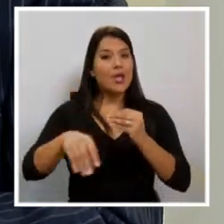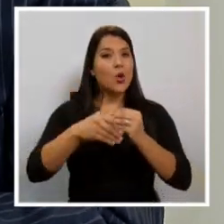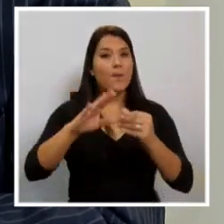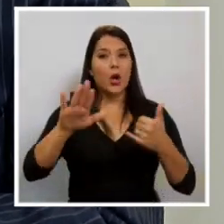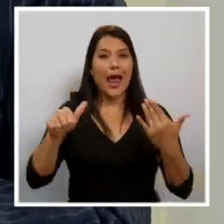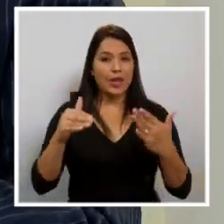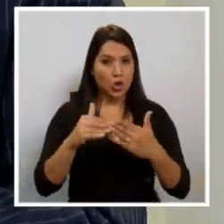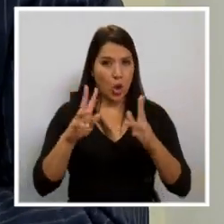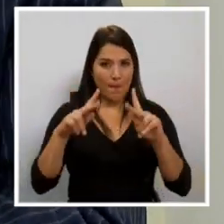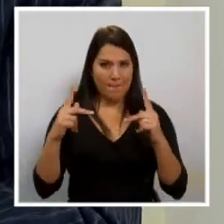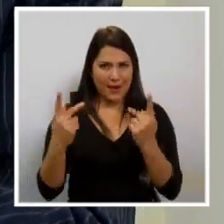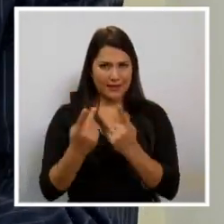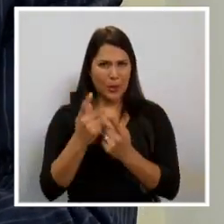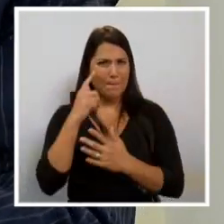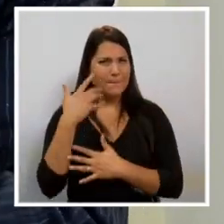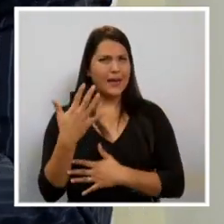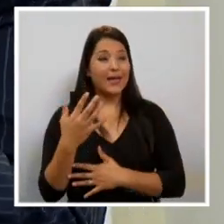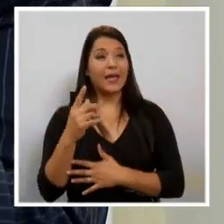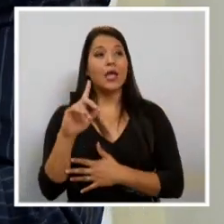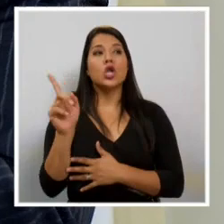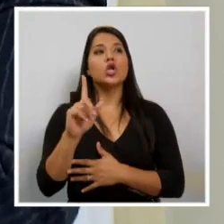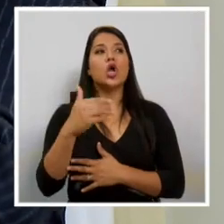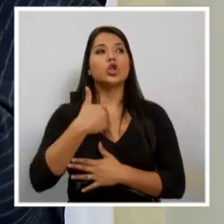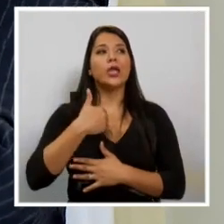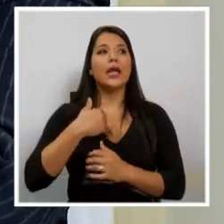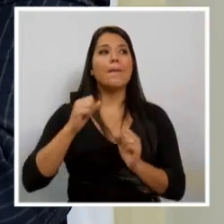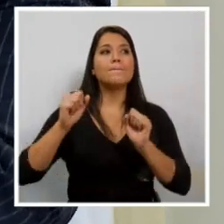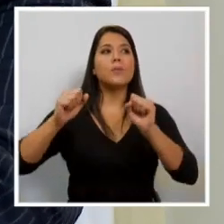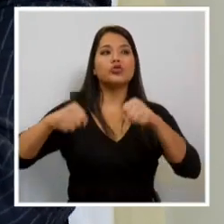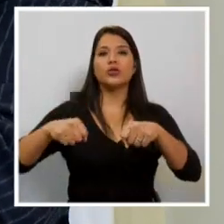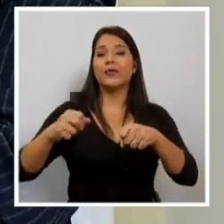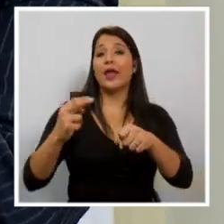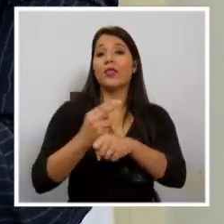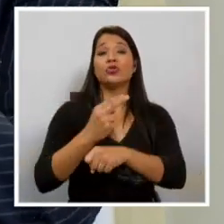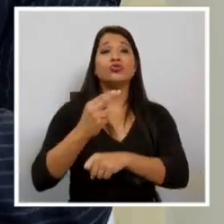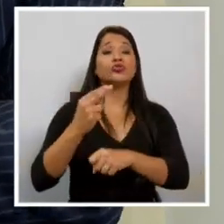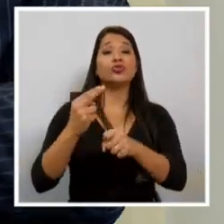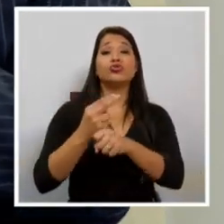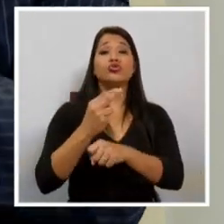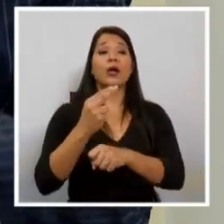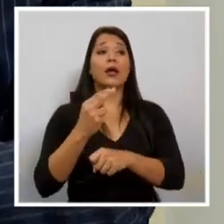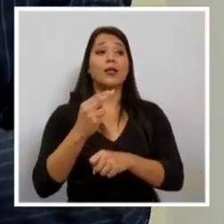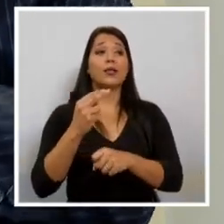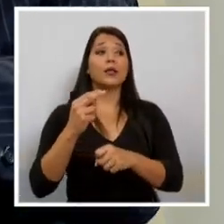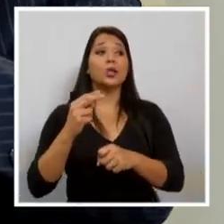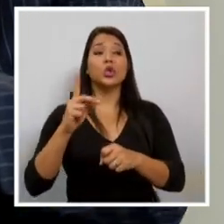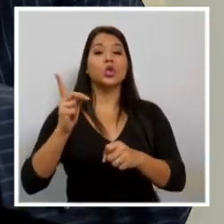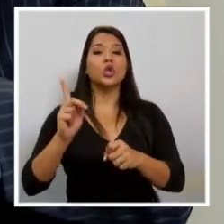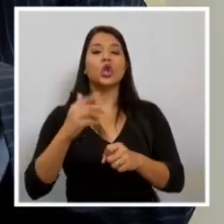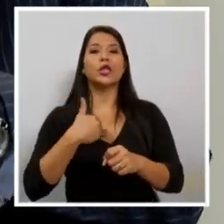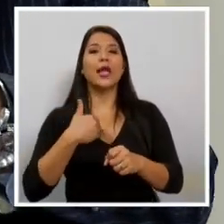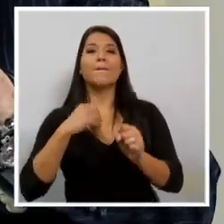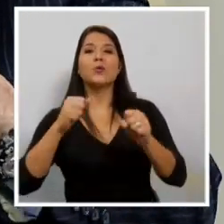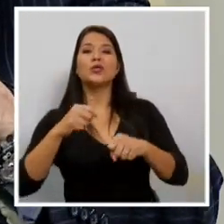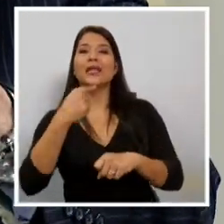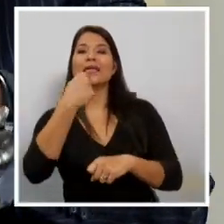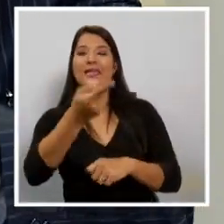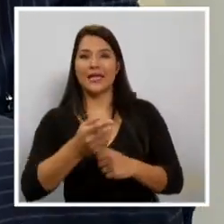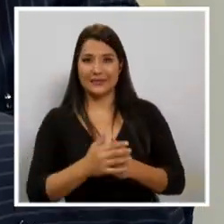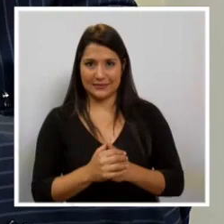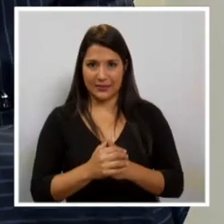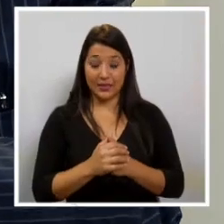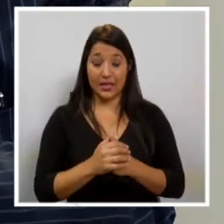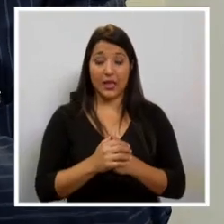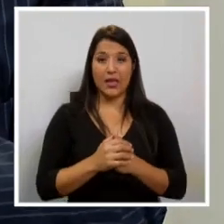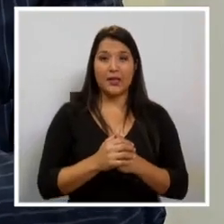haya posibilidad de utilizar políticamente un discurso de que frente a la devaluación que el gobierno eventualmente